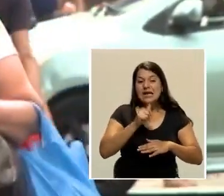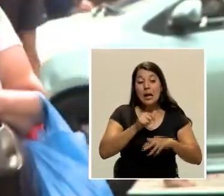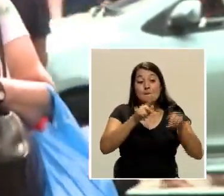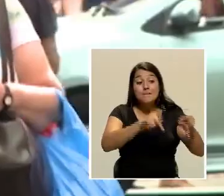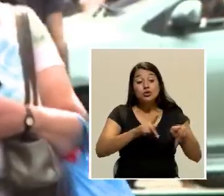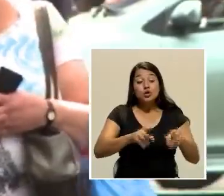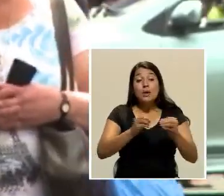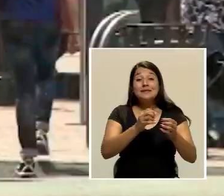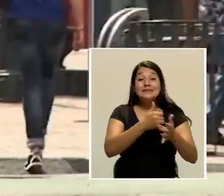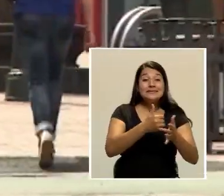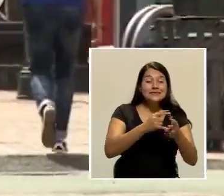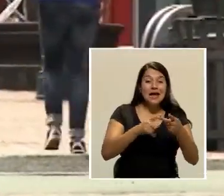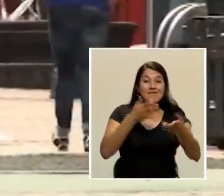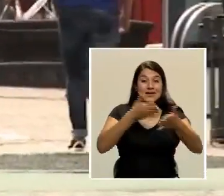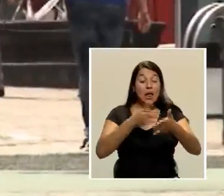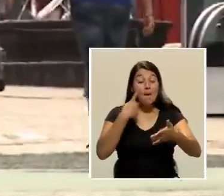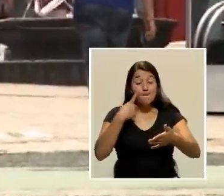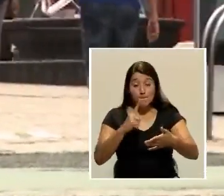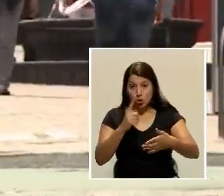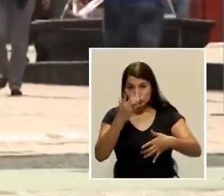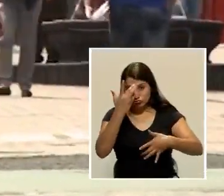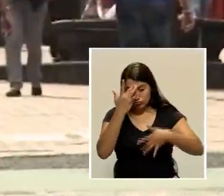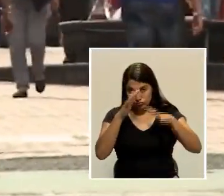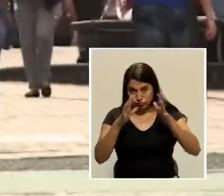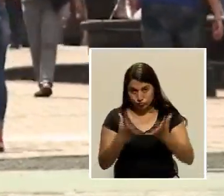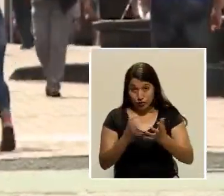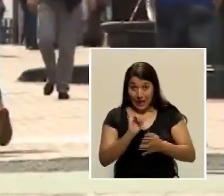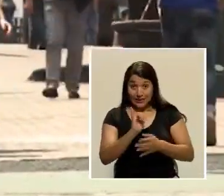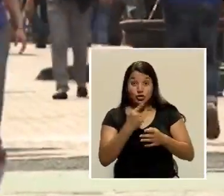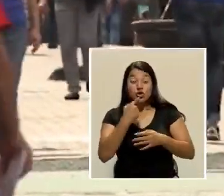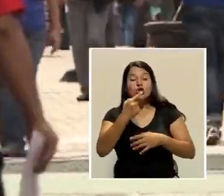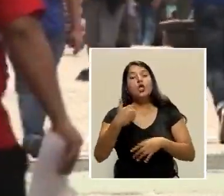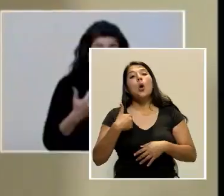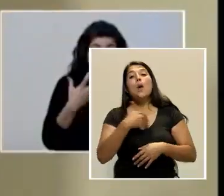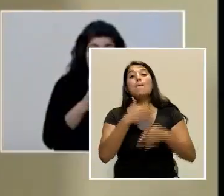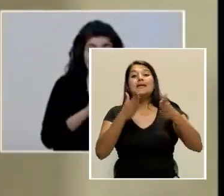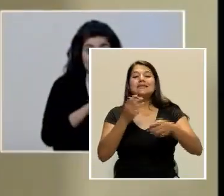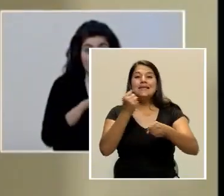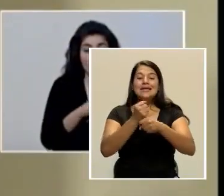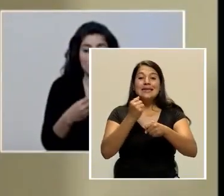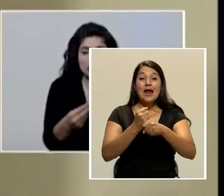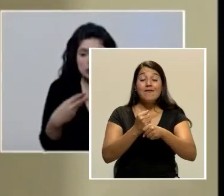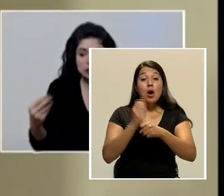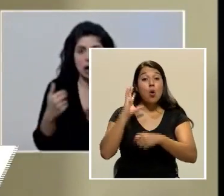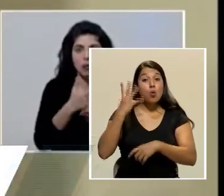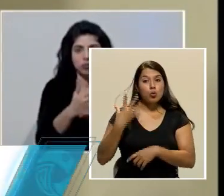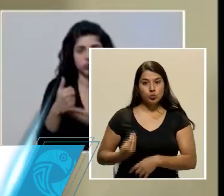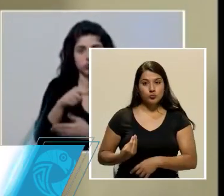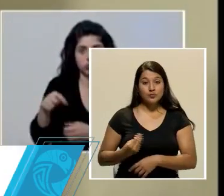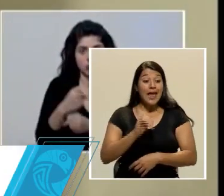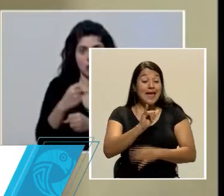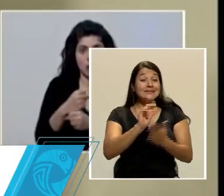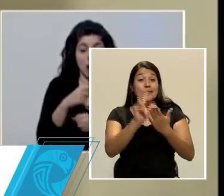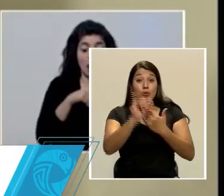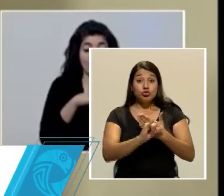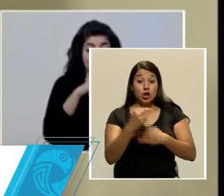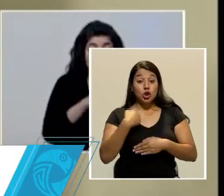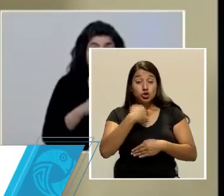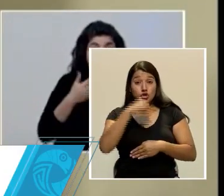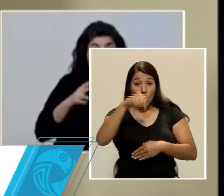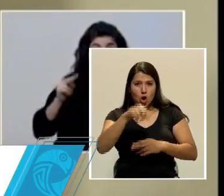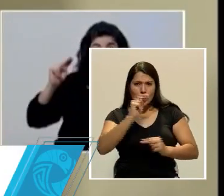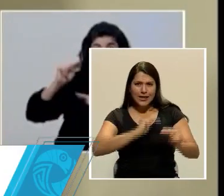el Ministerio de Trabajo. Este empréstito permitiría al Estado acceder a $245 millones que serán destinados